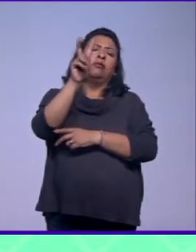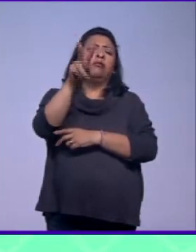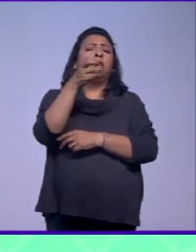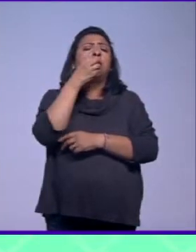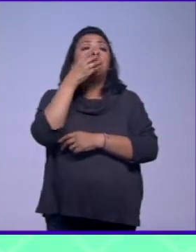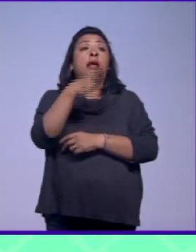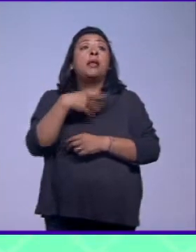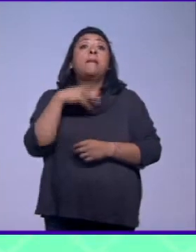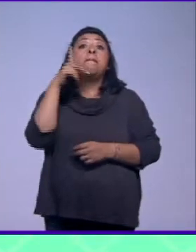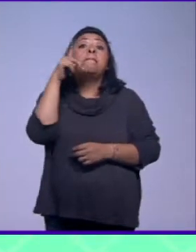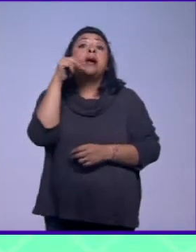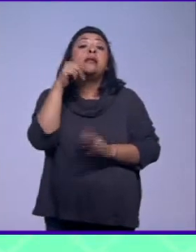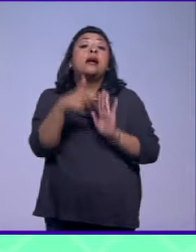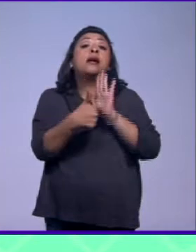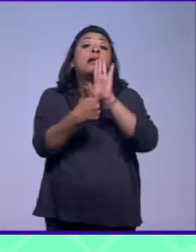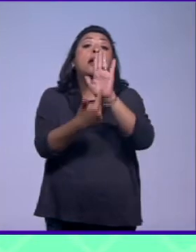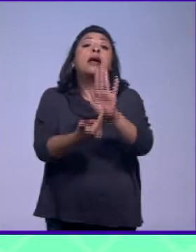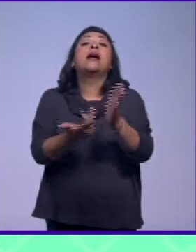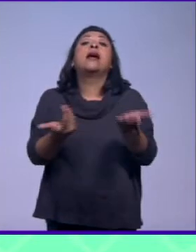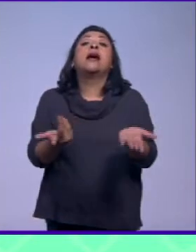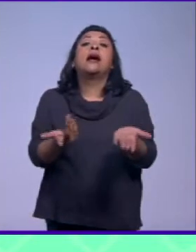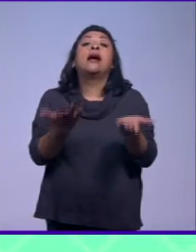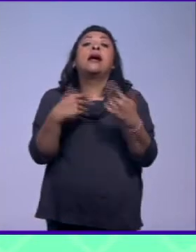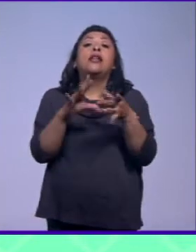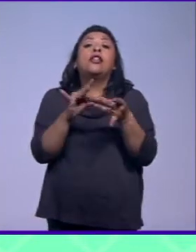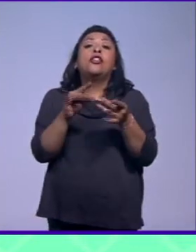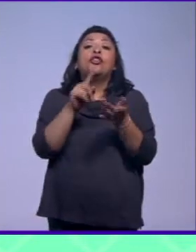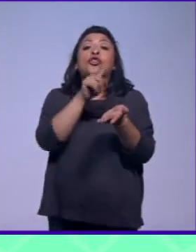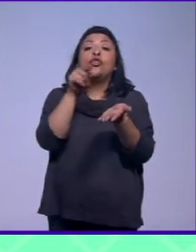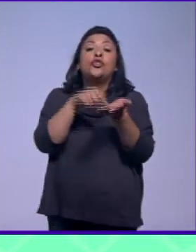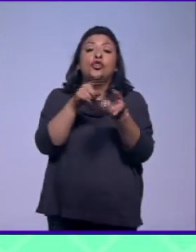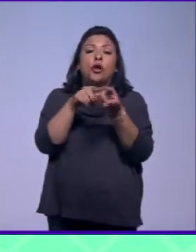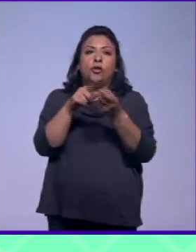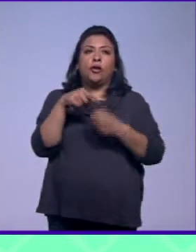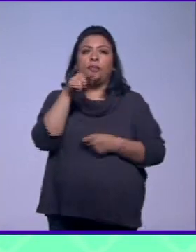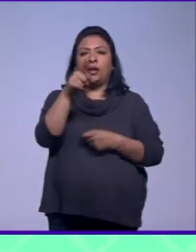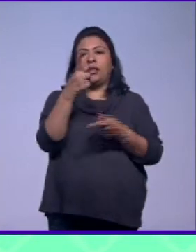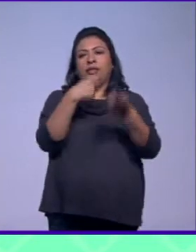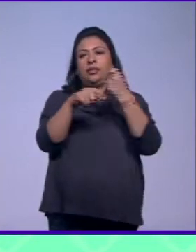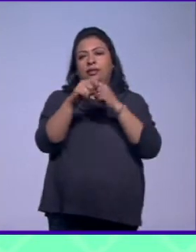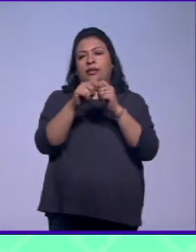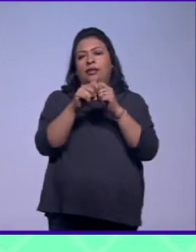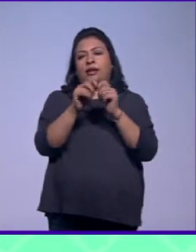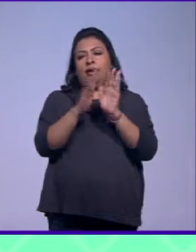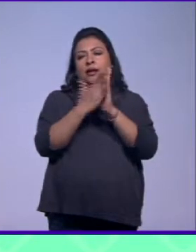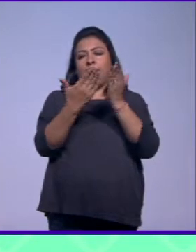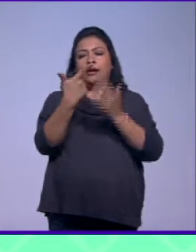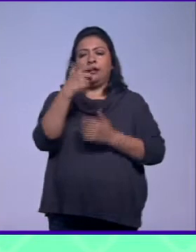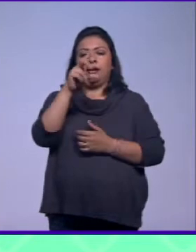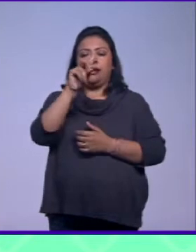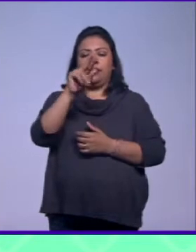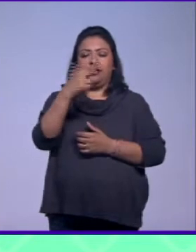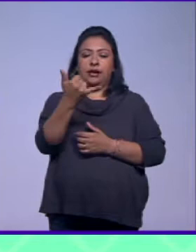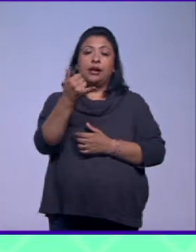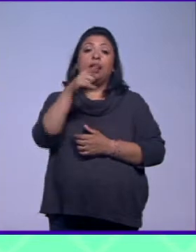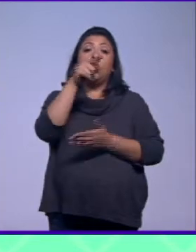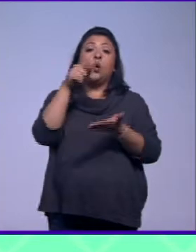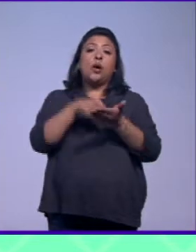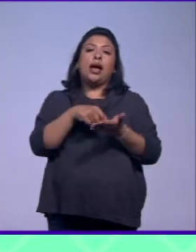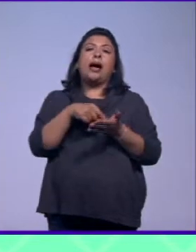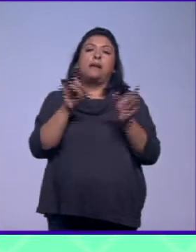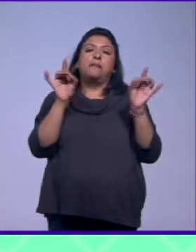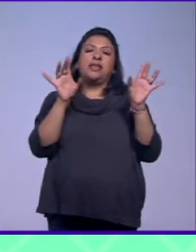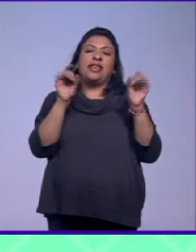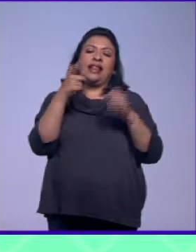mañana se presenta dinos finalmente entra en la librería gandhi de miguel ángel de quevedo gente